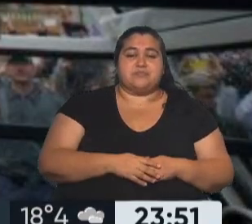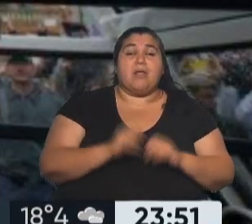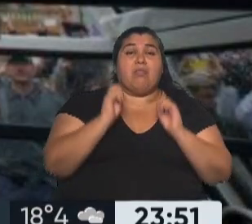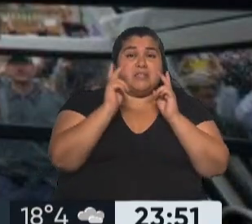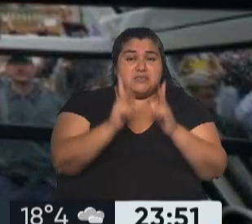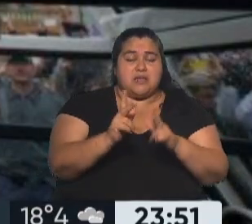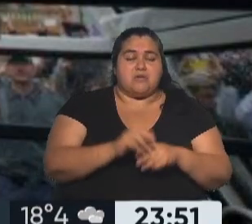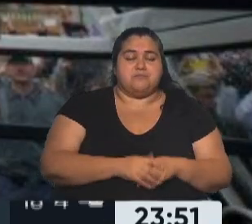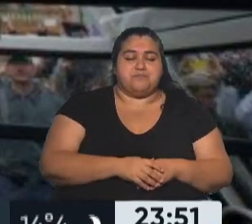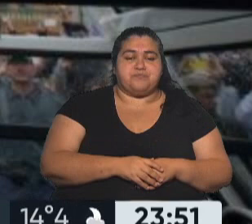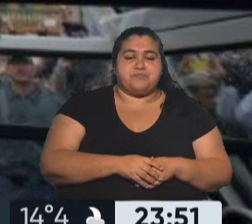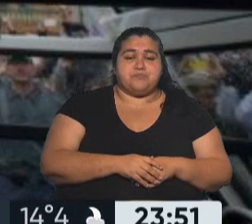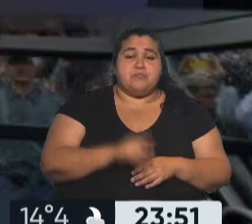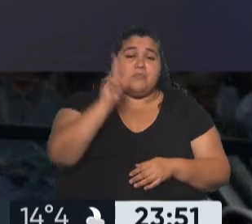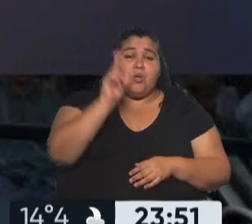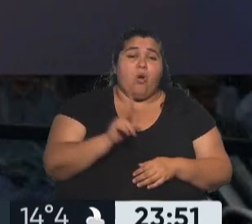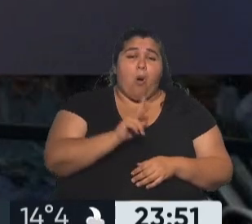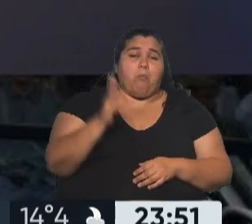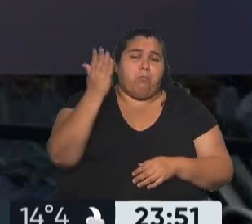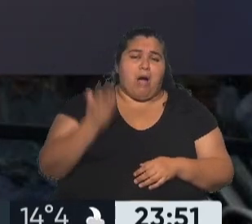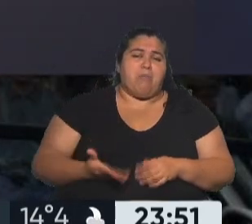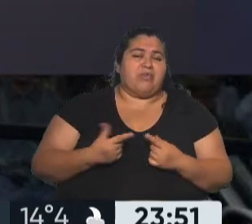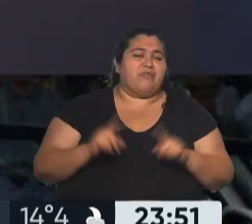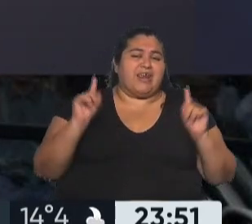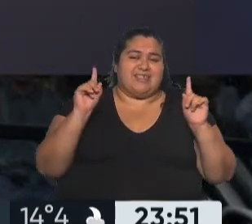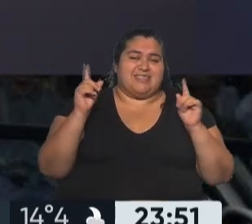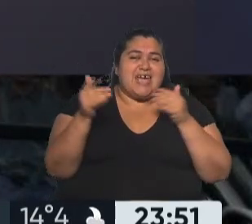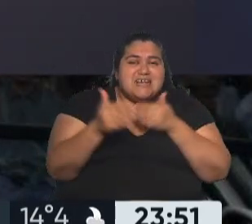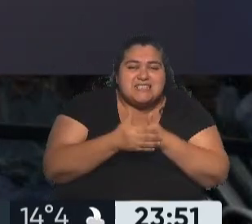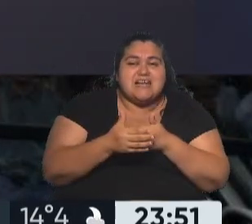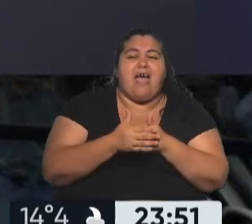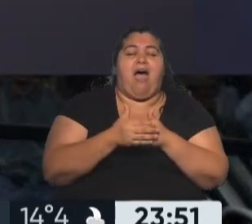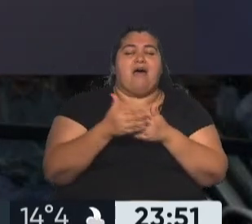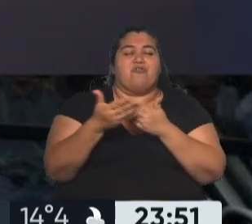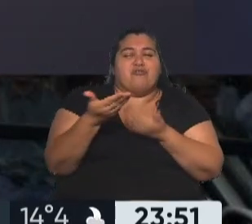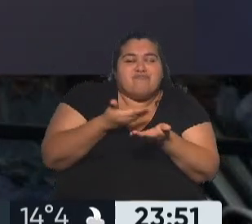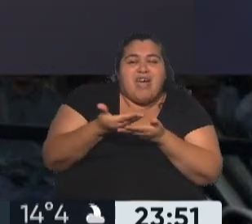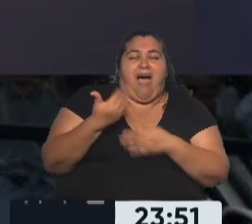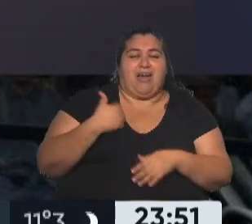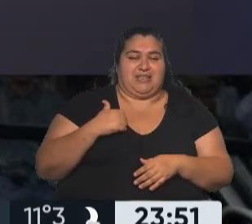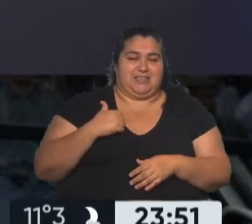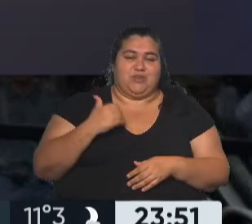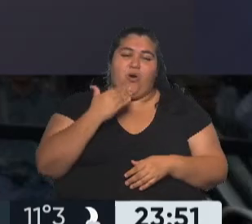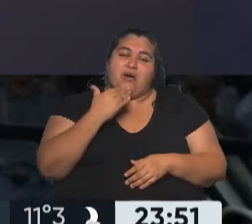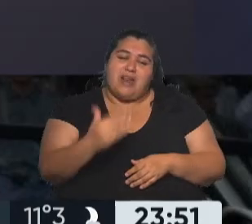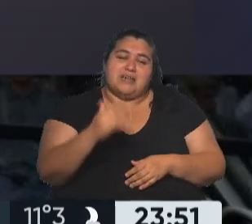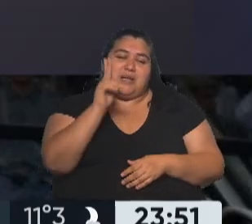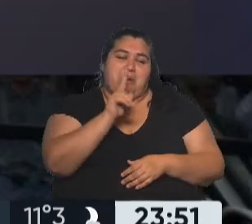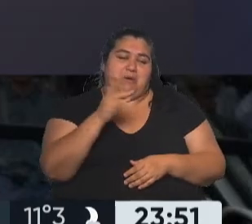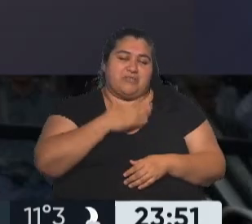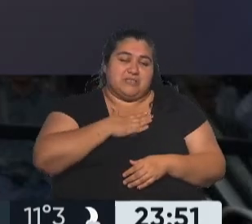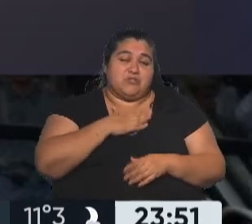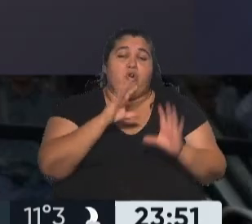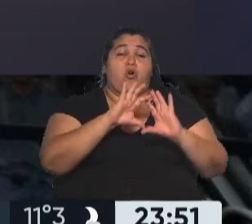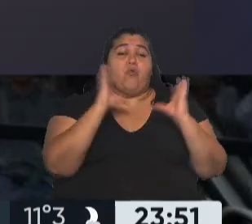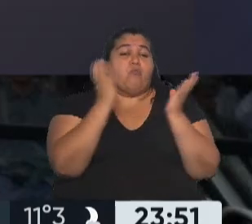Messi, un Papa distinto, cercano, argentino, que en paz descanse, Papa Francisco, gracias por hacer del mundo un lugar mejor, te